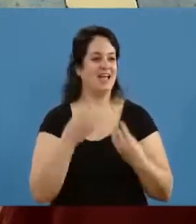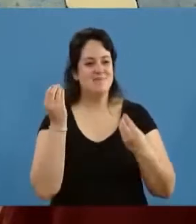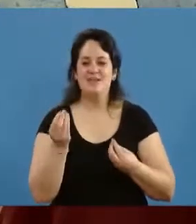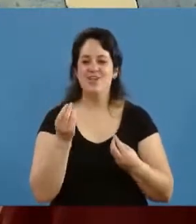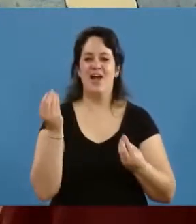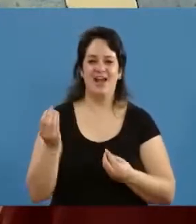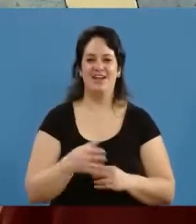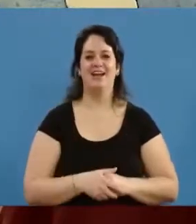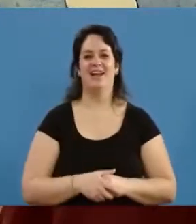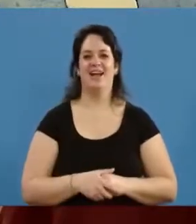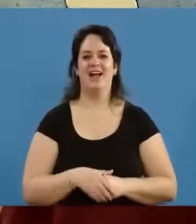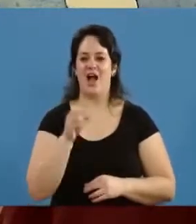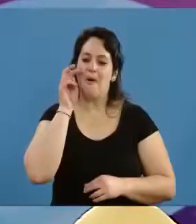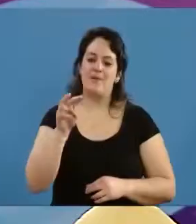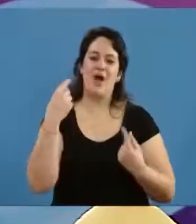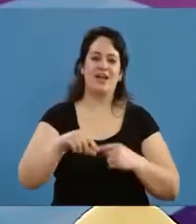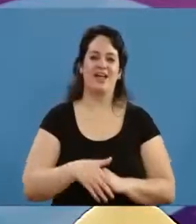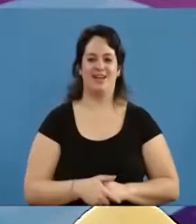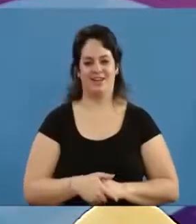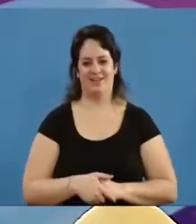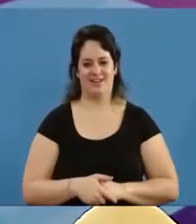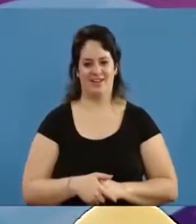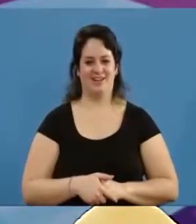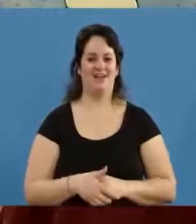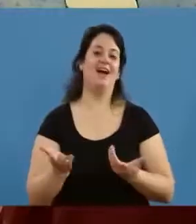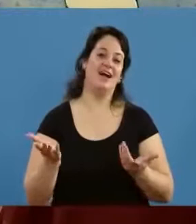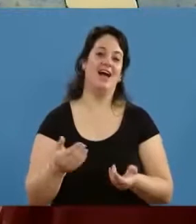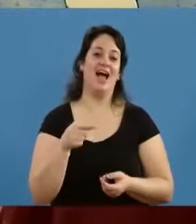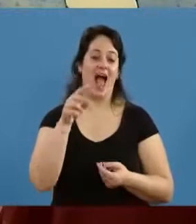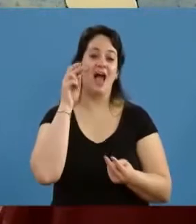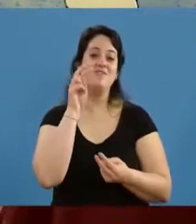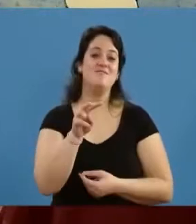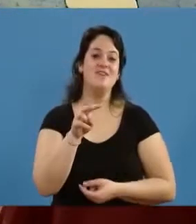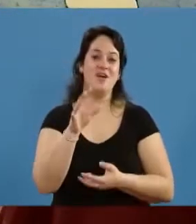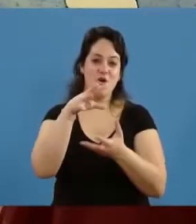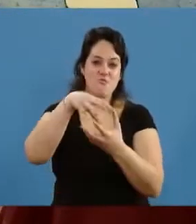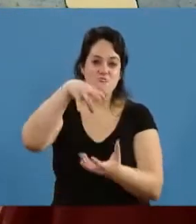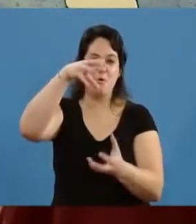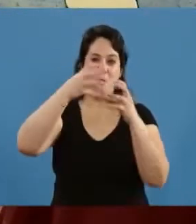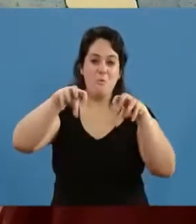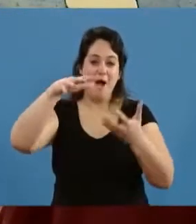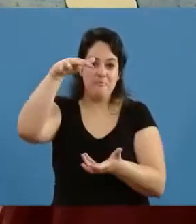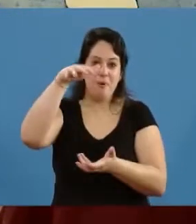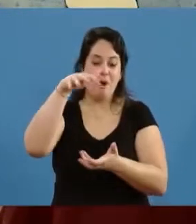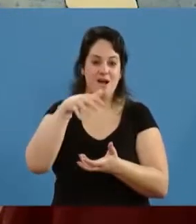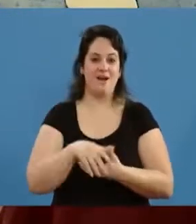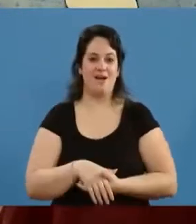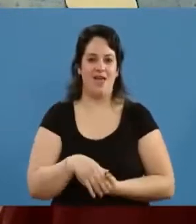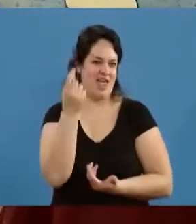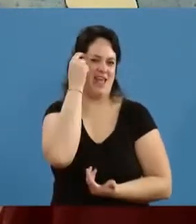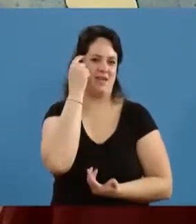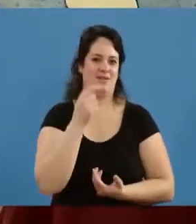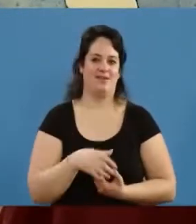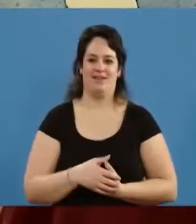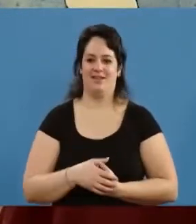pasó? ¿Con qué se encontró? ¿Con qué se encontró? Se encontró con una... con un huevo. Se encontró con